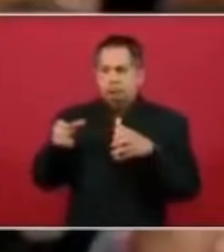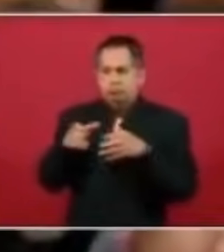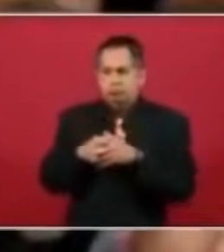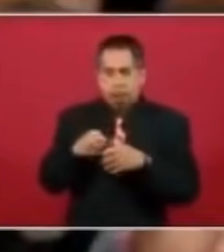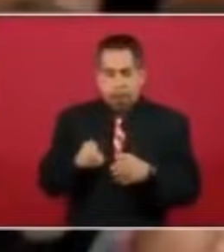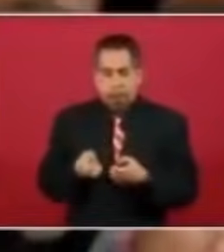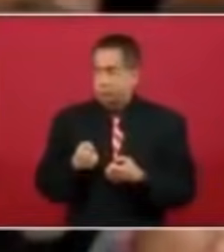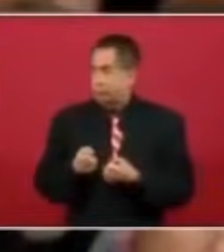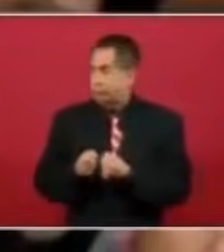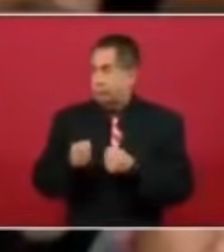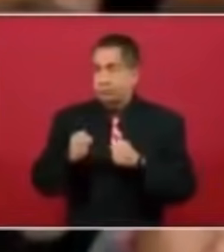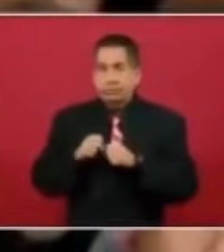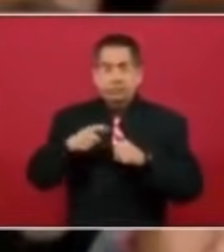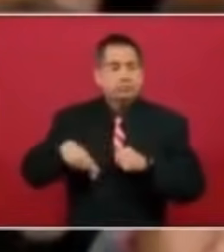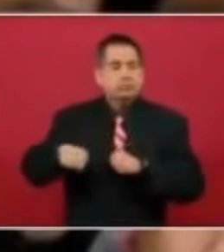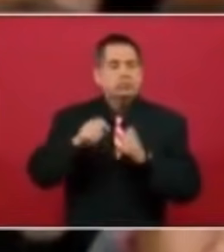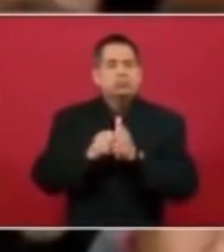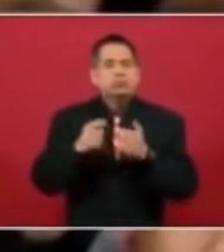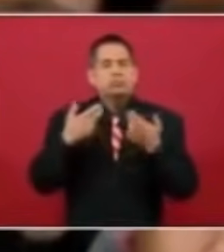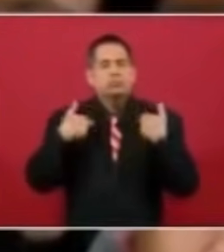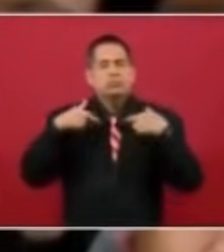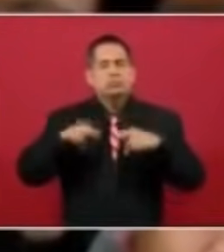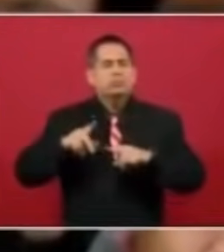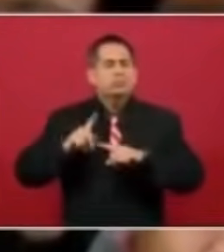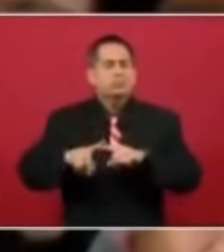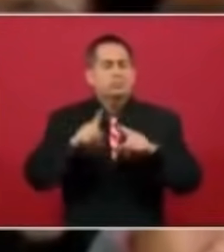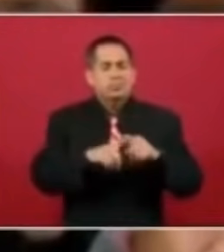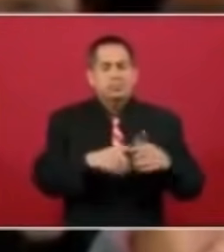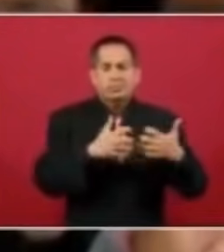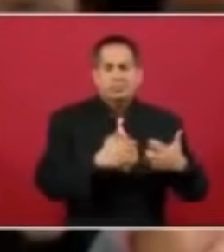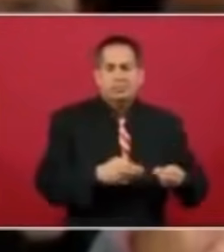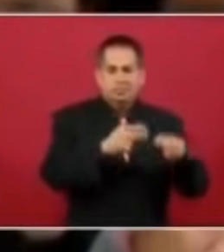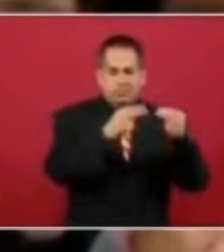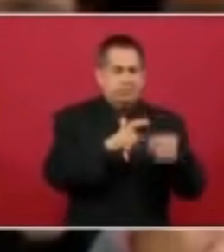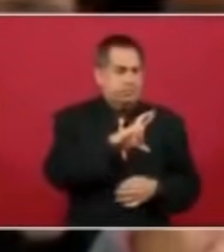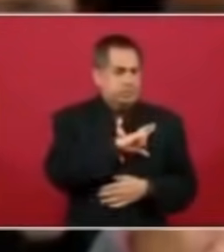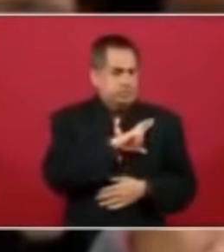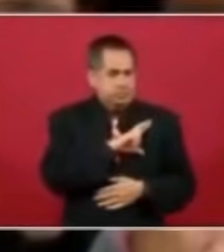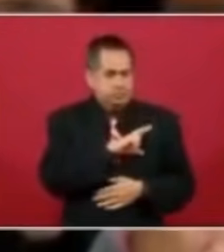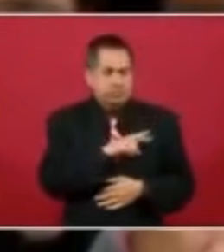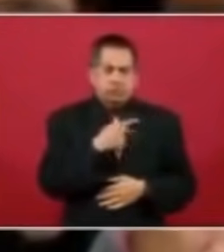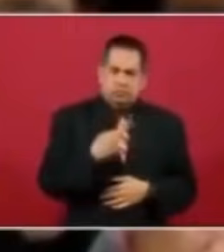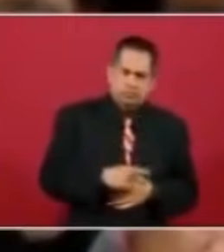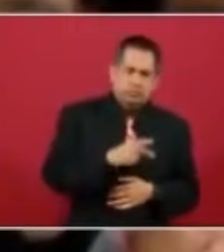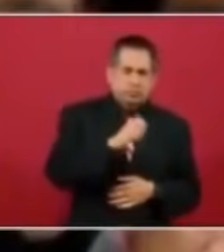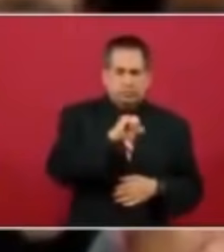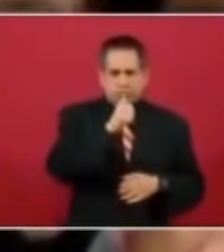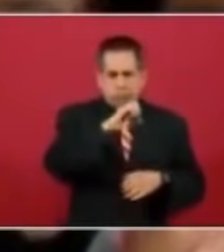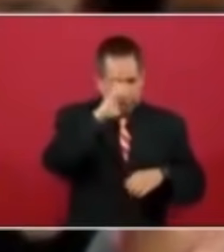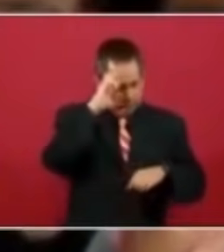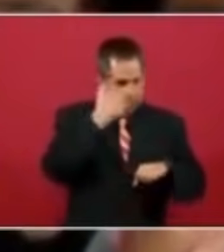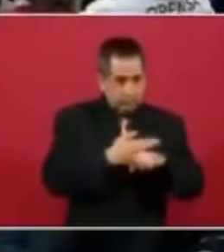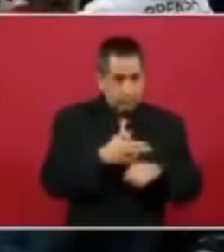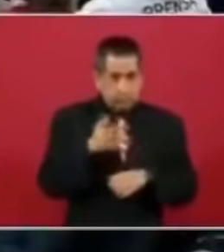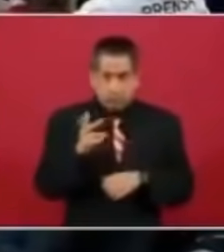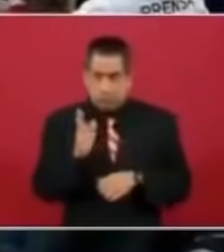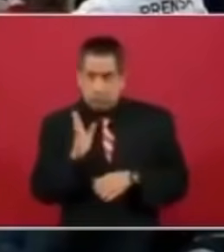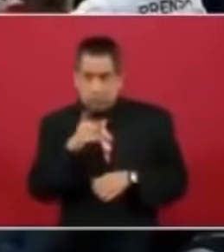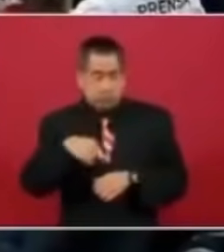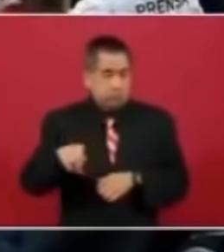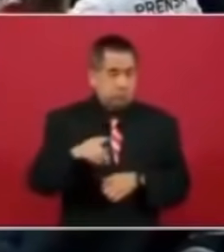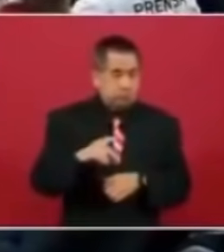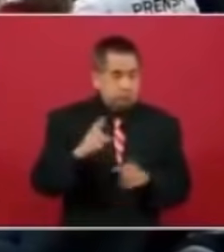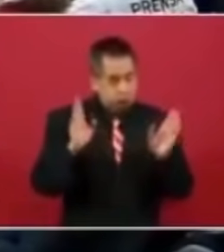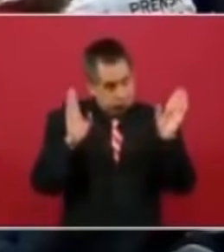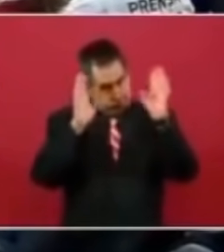salón tesorería con los representantes de la iniciativa privada nacional y extranjera. ¿Hay una luna de miel ya con la